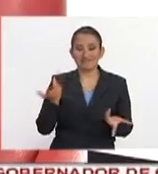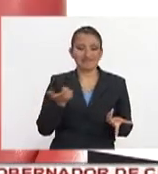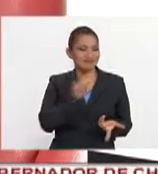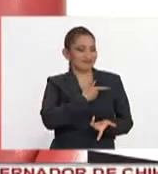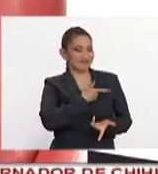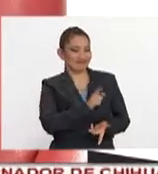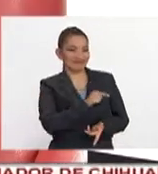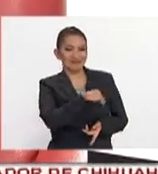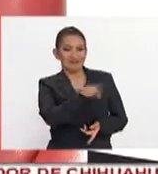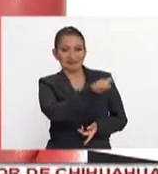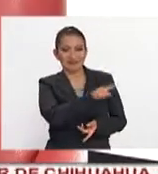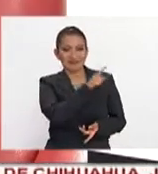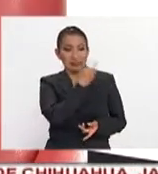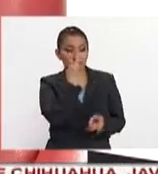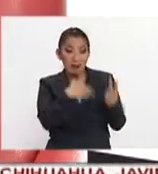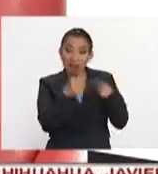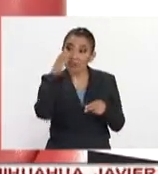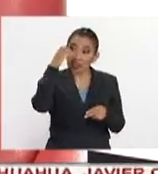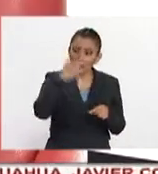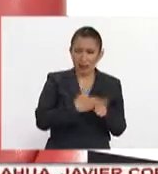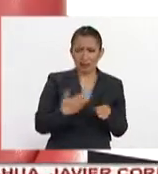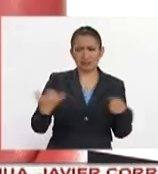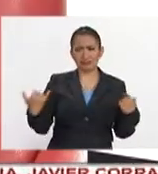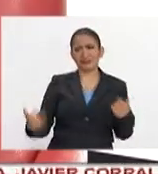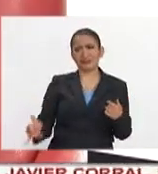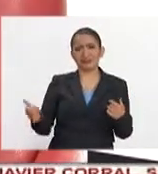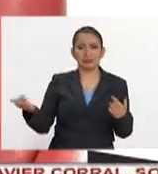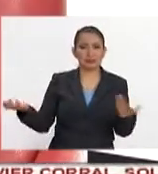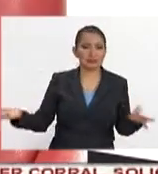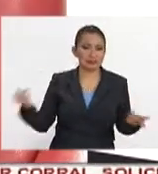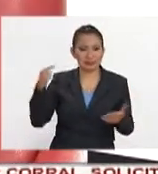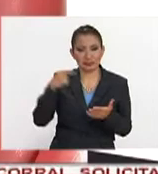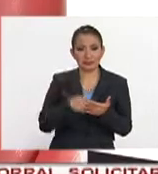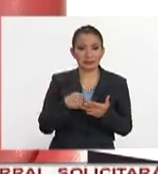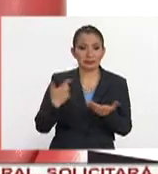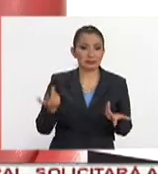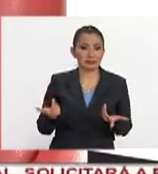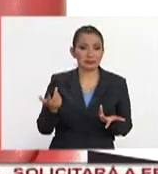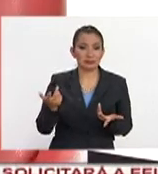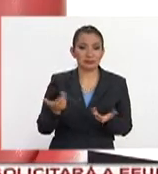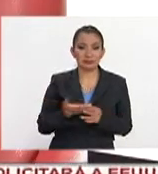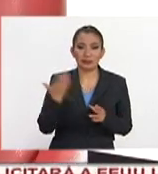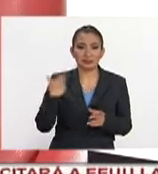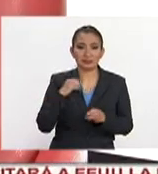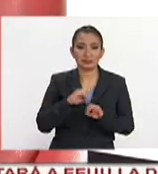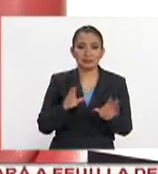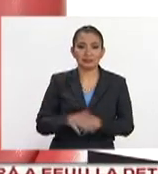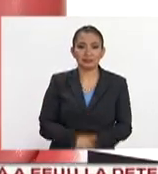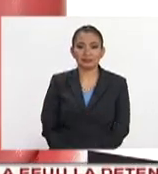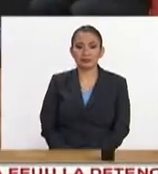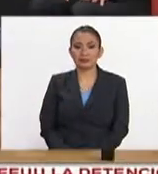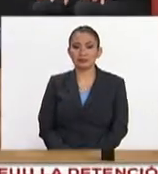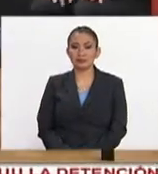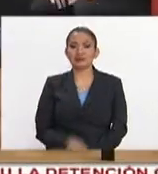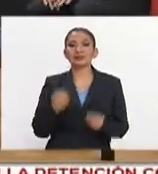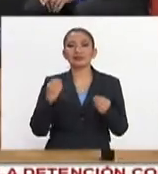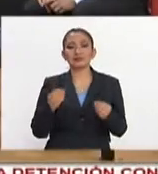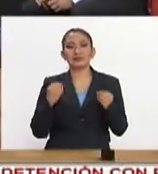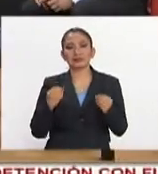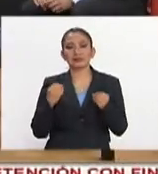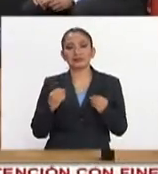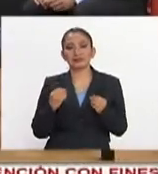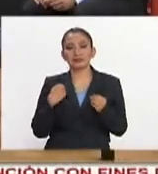de que lleguen más extranjeros, creo que está muy, muy obvio. Bueno, pues